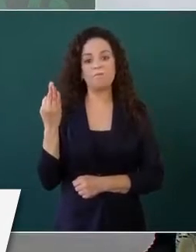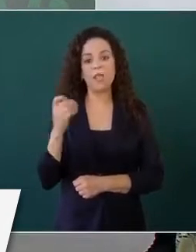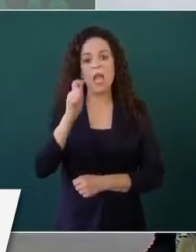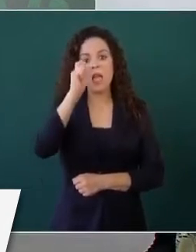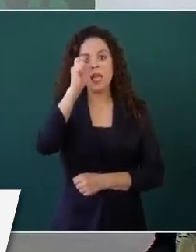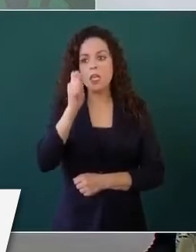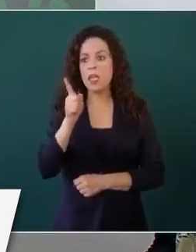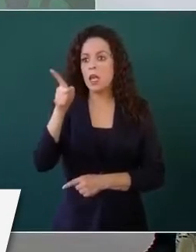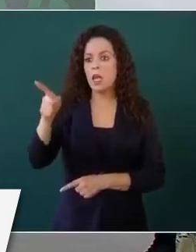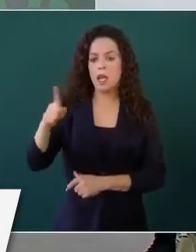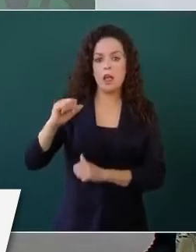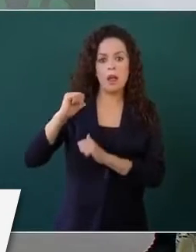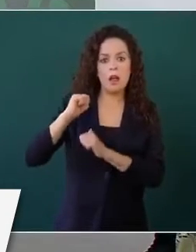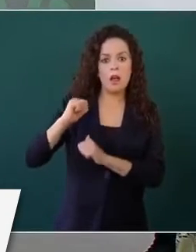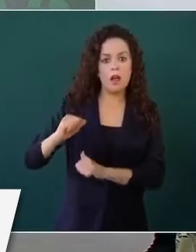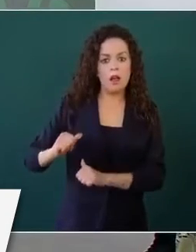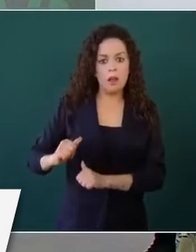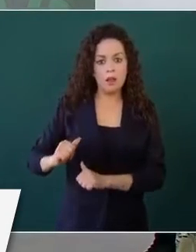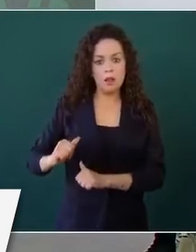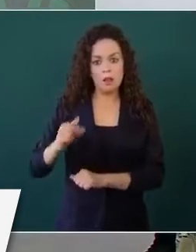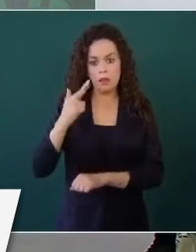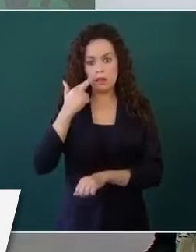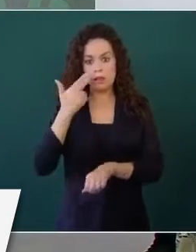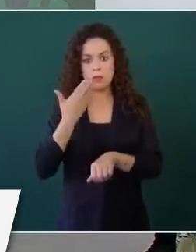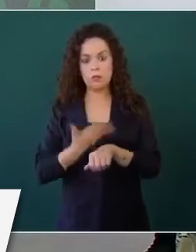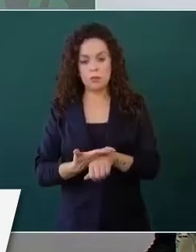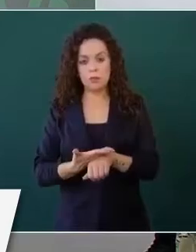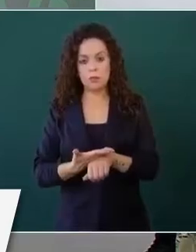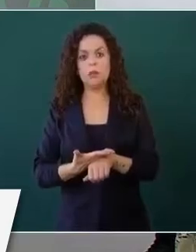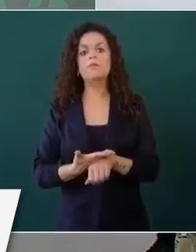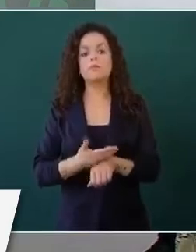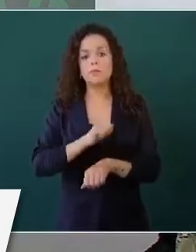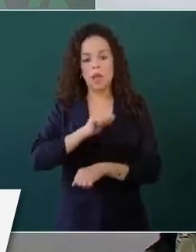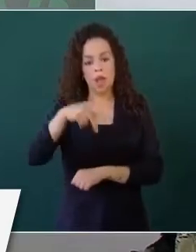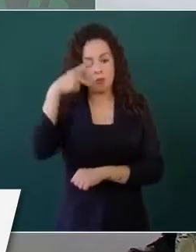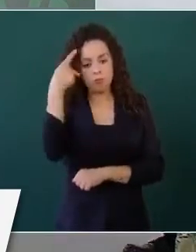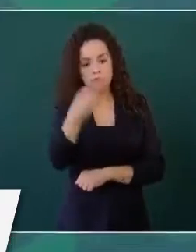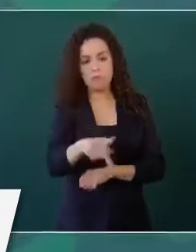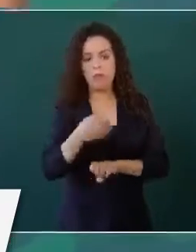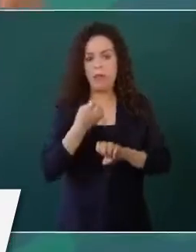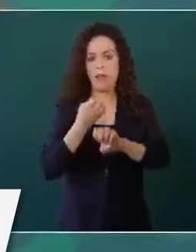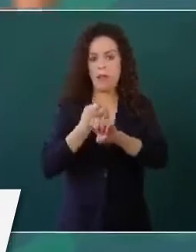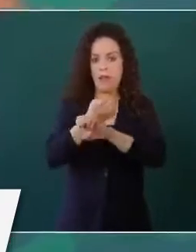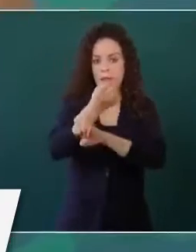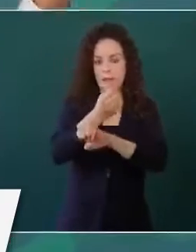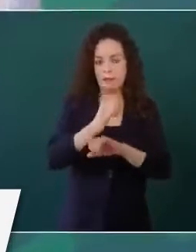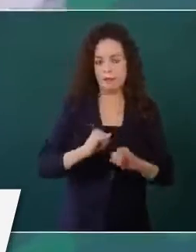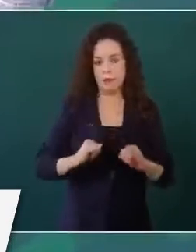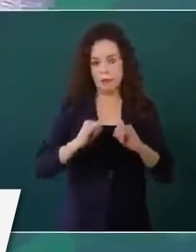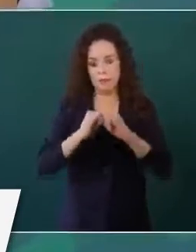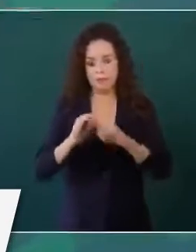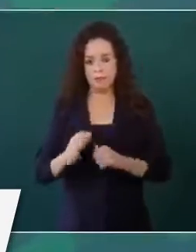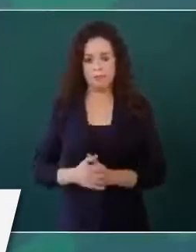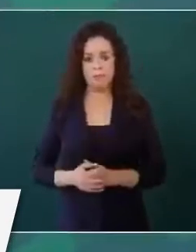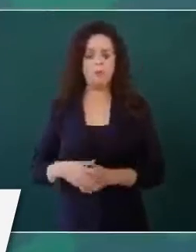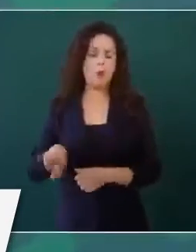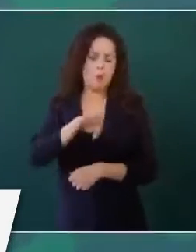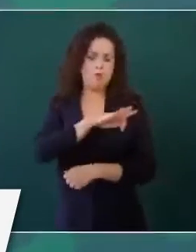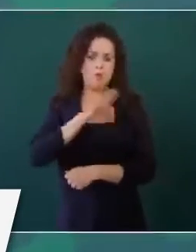a los órganos estatales. Puede ser que haya un amparo